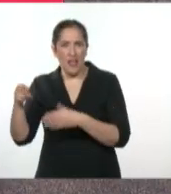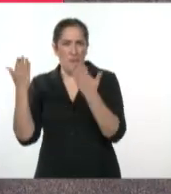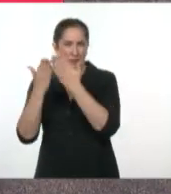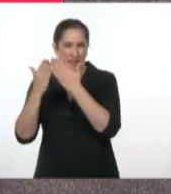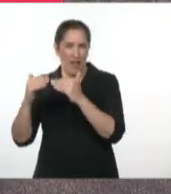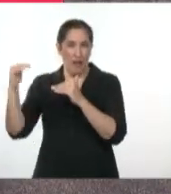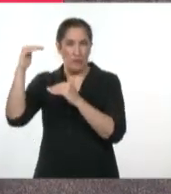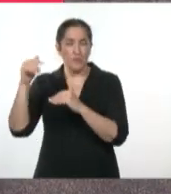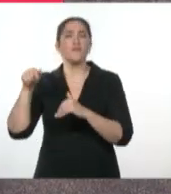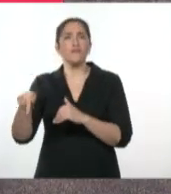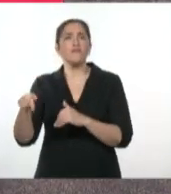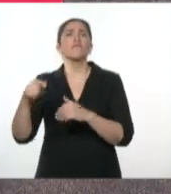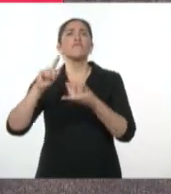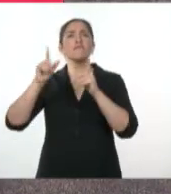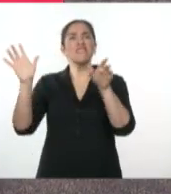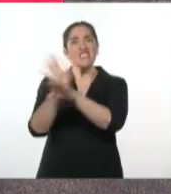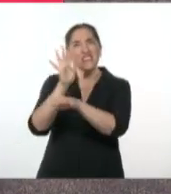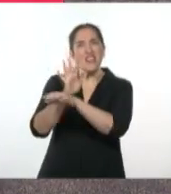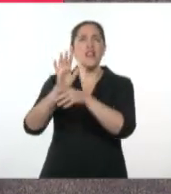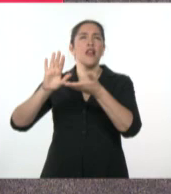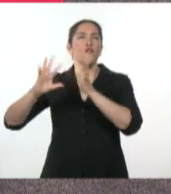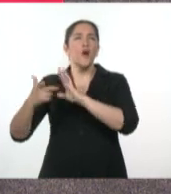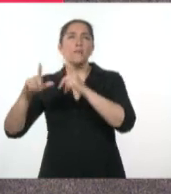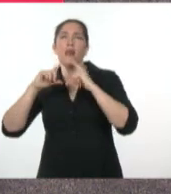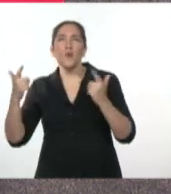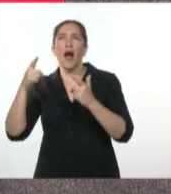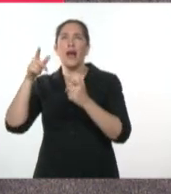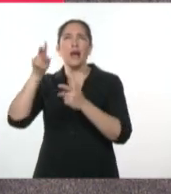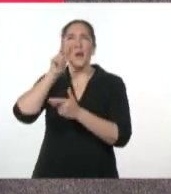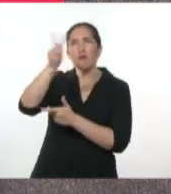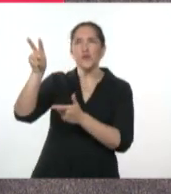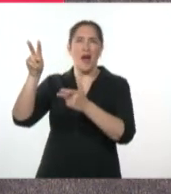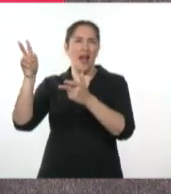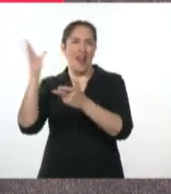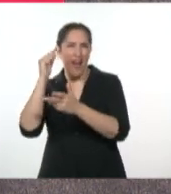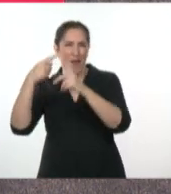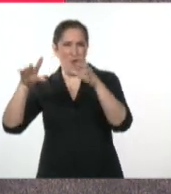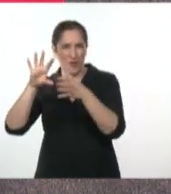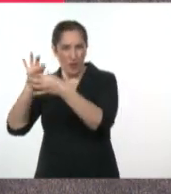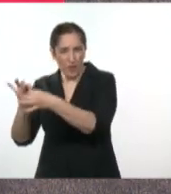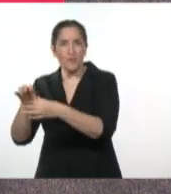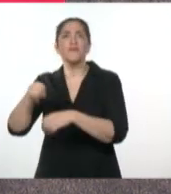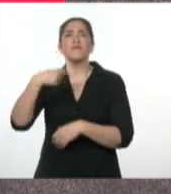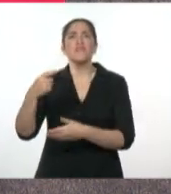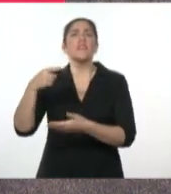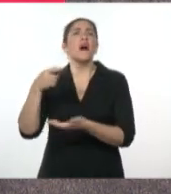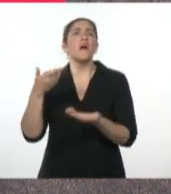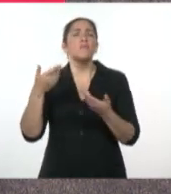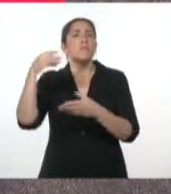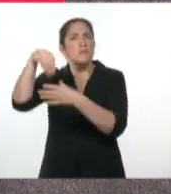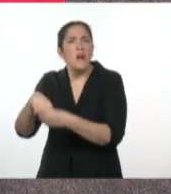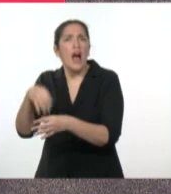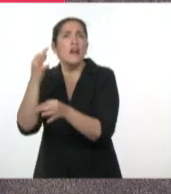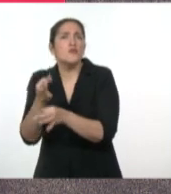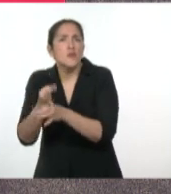mundo audiovisual y el lenguaje audiovisual, la esfera escolar, es decir, qué textos trabajamos, qué pasa muchas veces en la escuela,